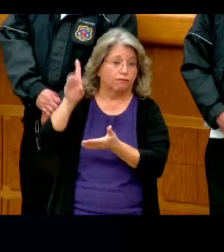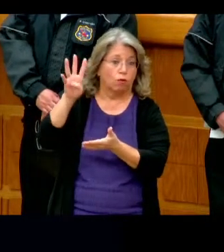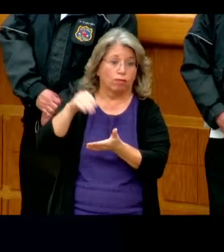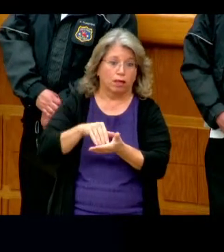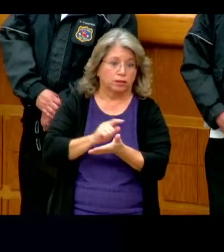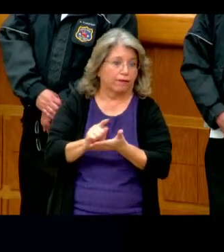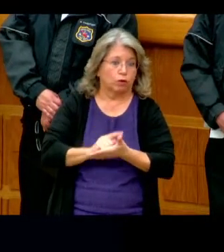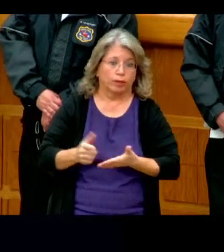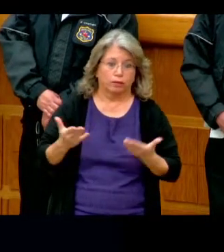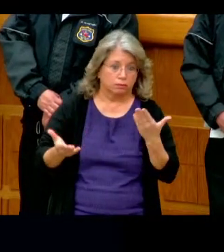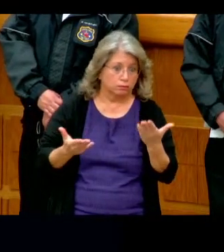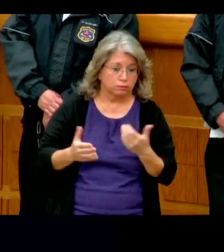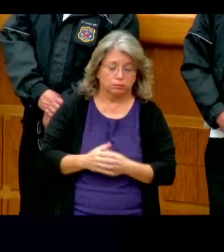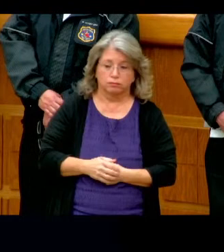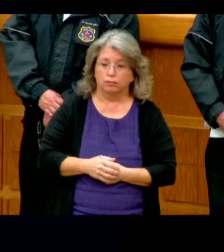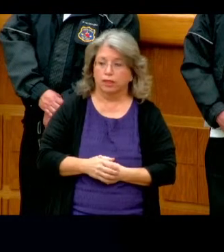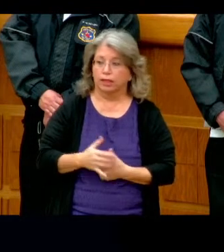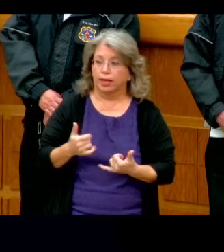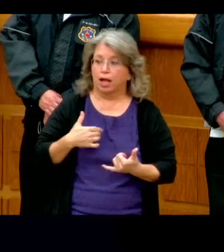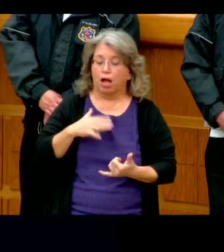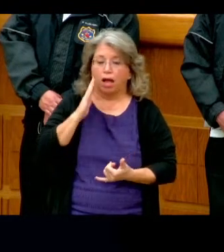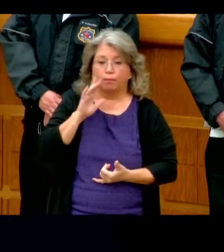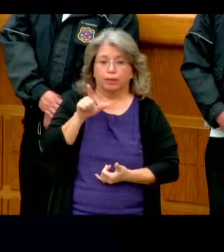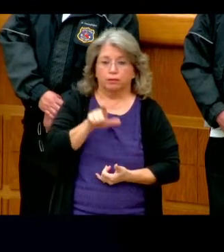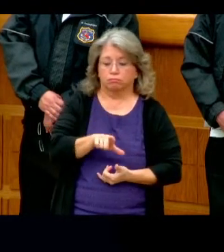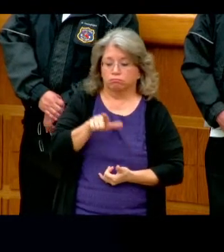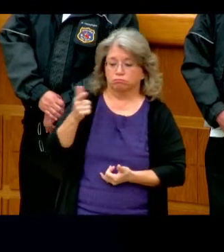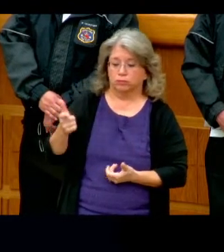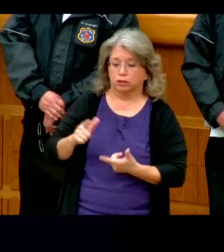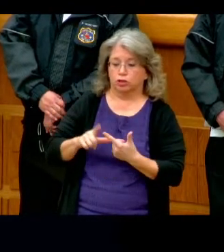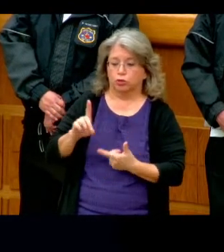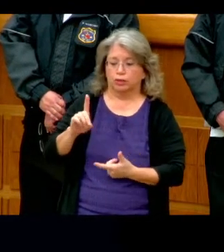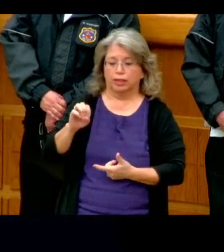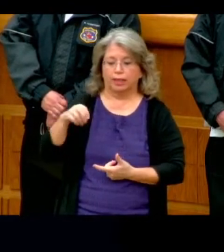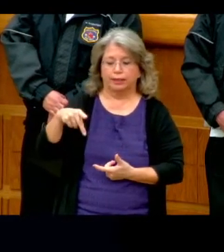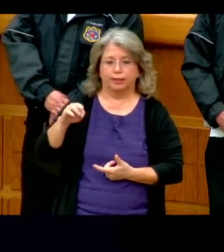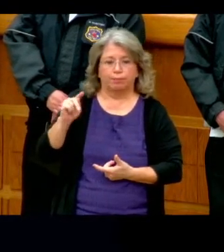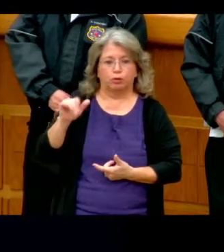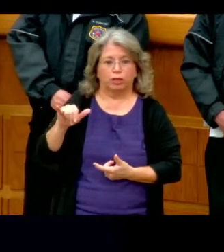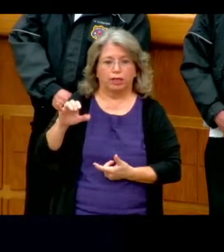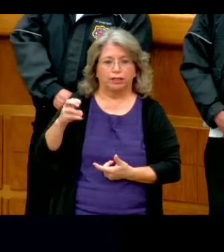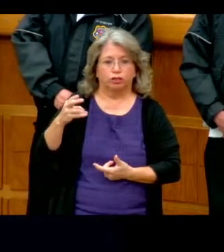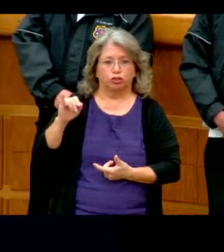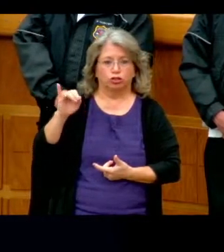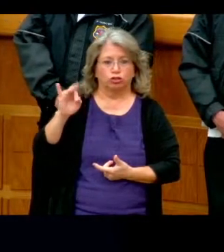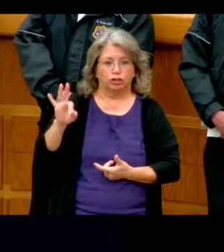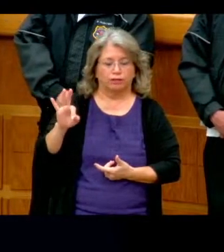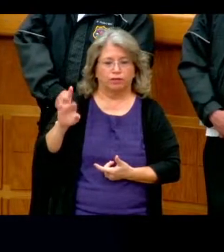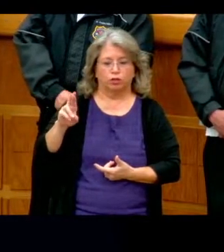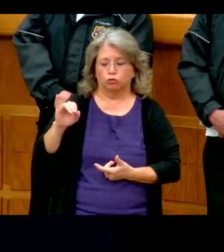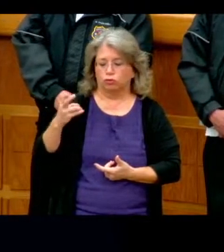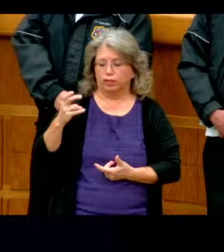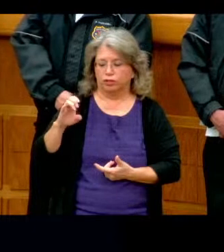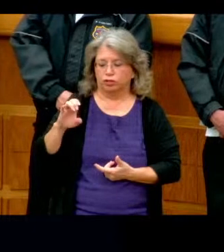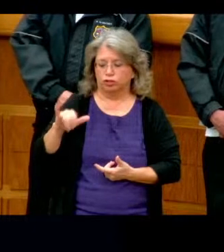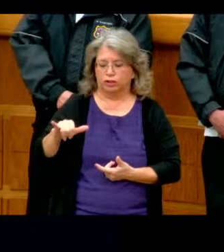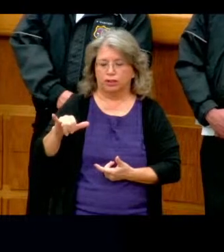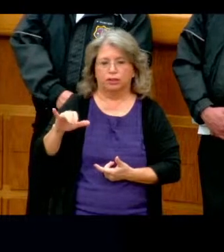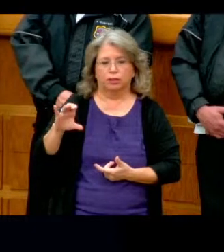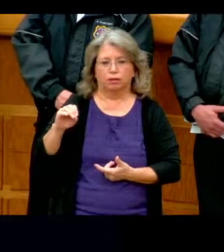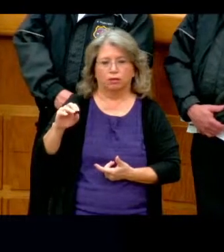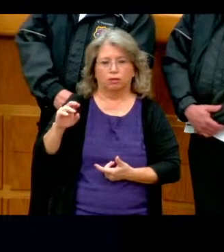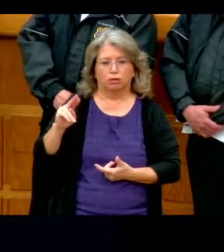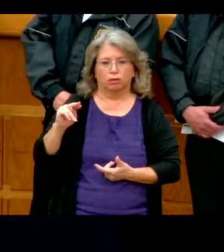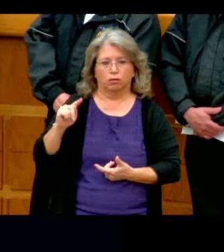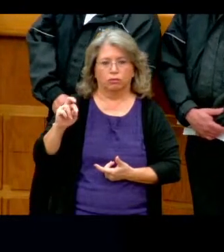am now going to turn it over to Deputy Chief Richie Quintero. Thank you. El día lunes la